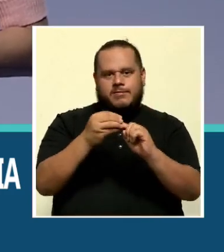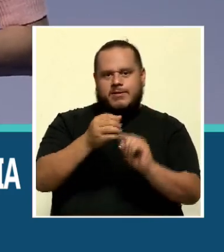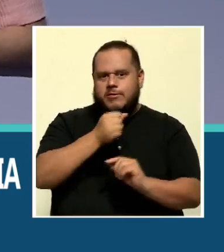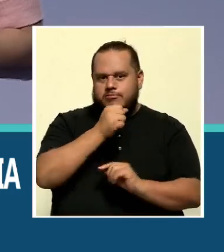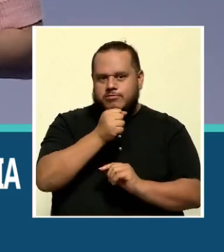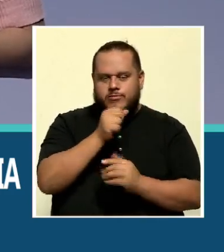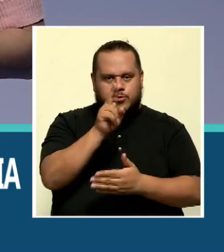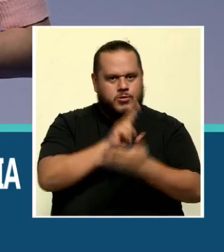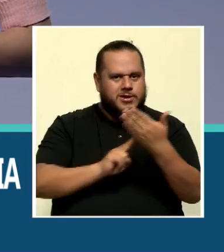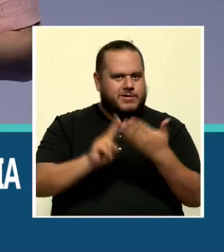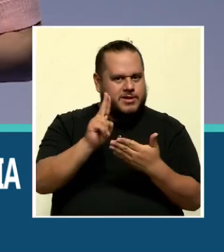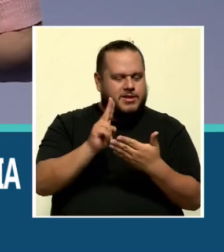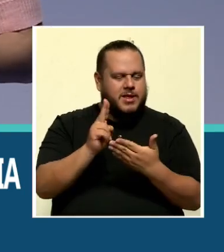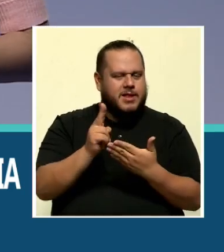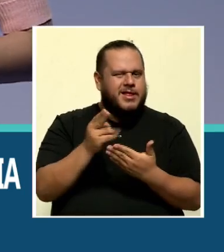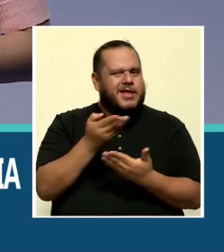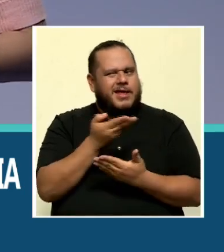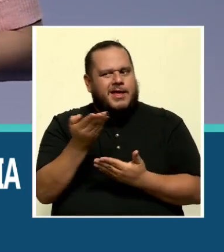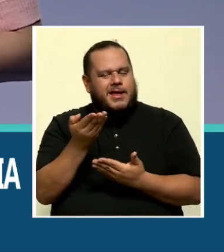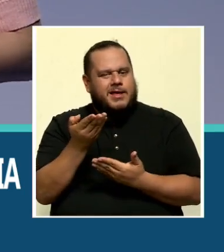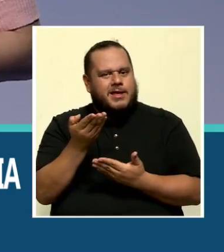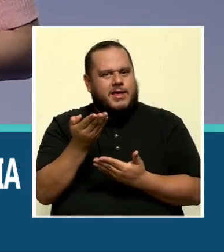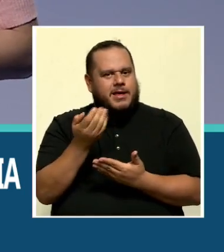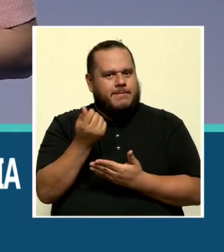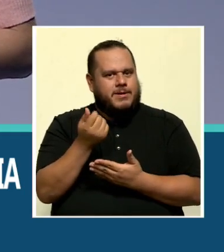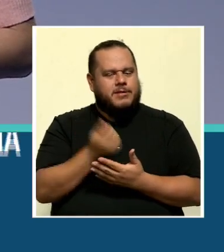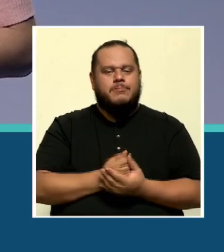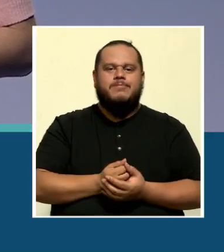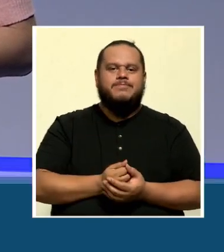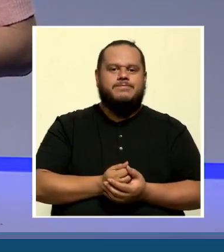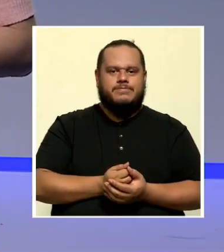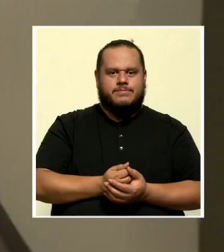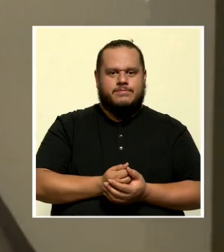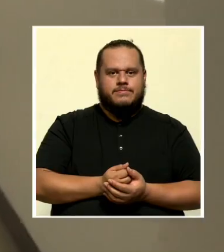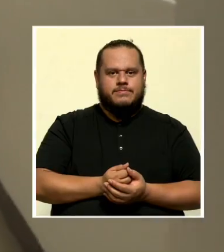Universidad. ¿A qué precio?